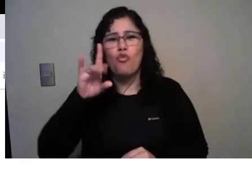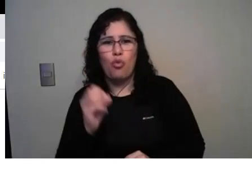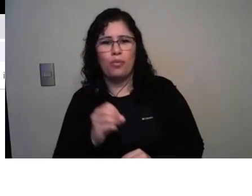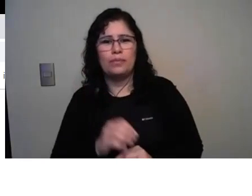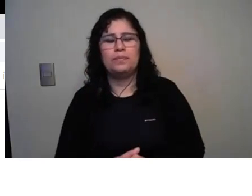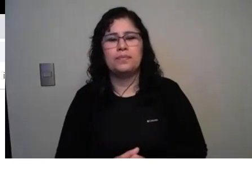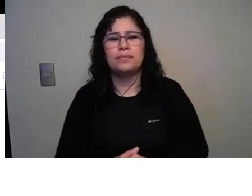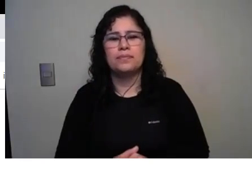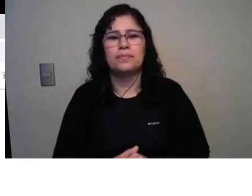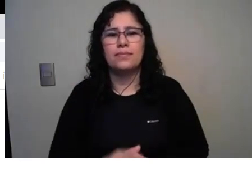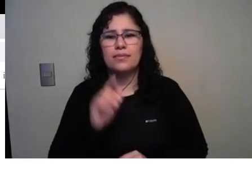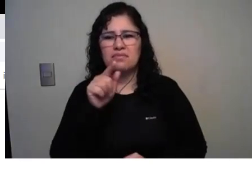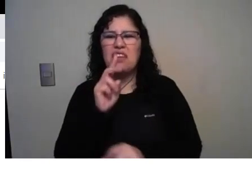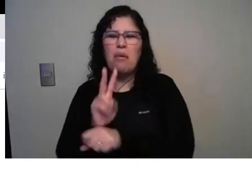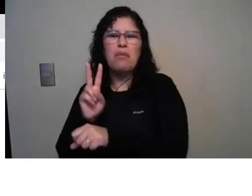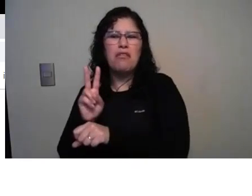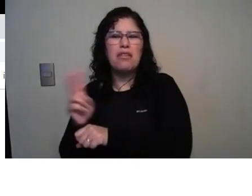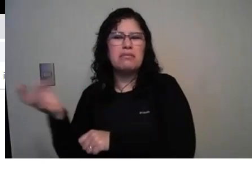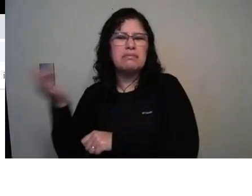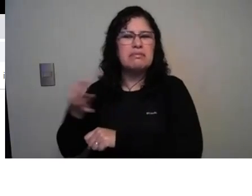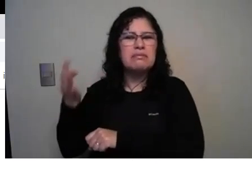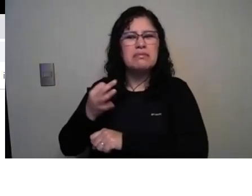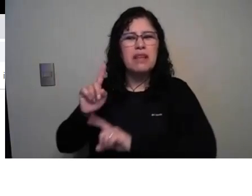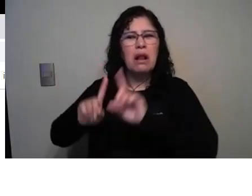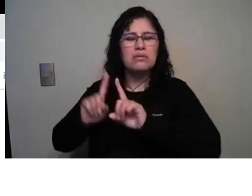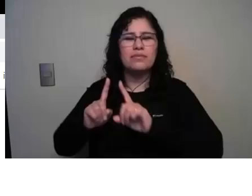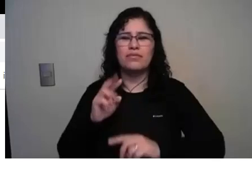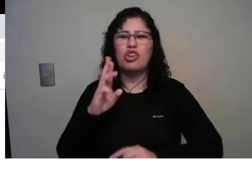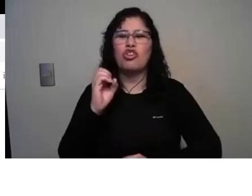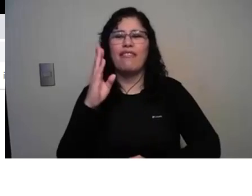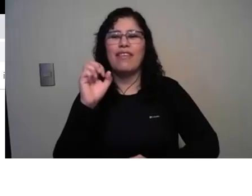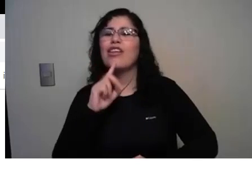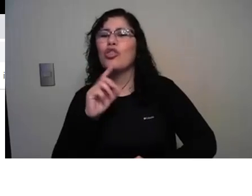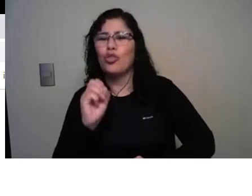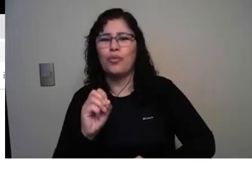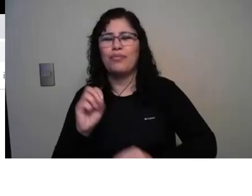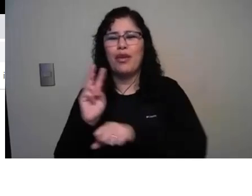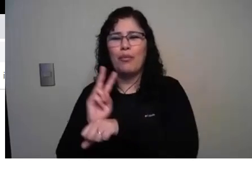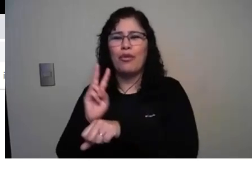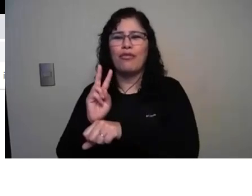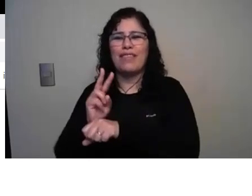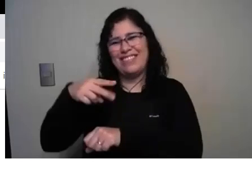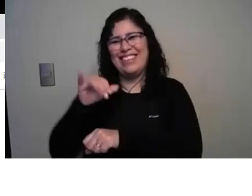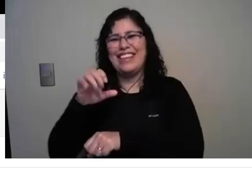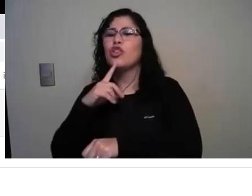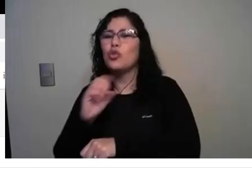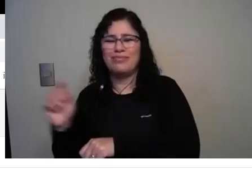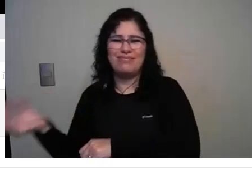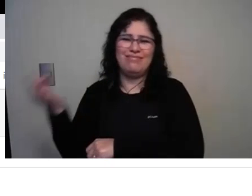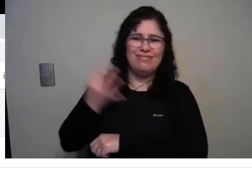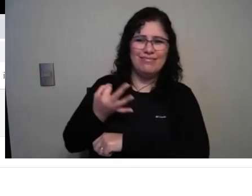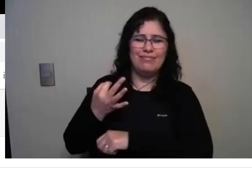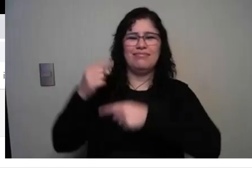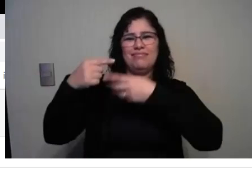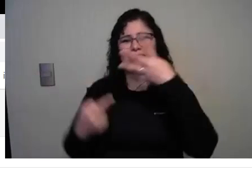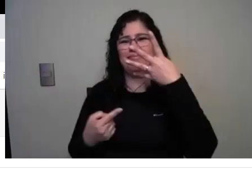propuestas hechas por los profesores, el profesor Roberto Nieto, digamos, de la carrera de terapia ocupacional. Y me pongo